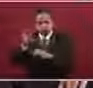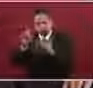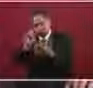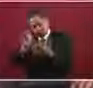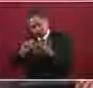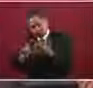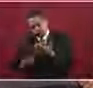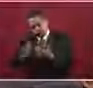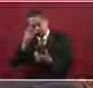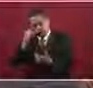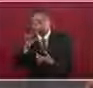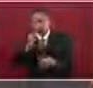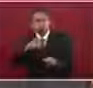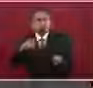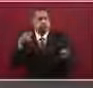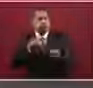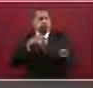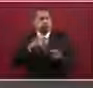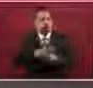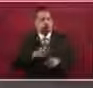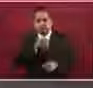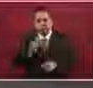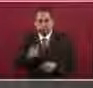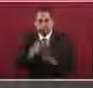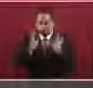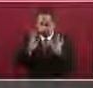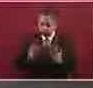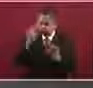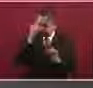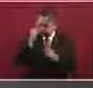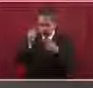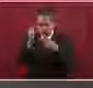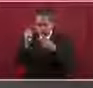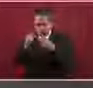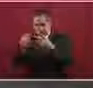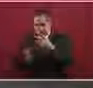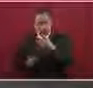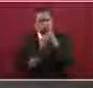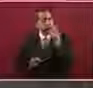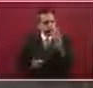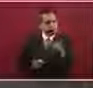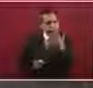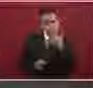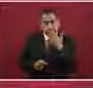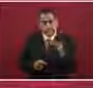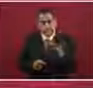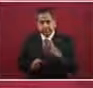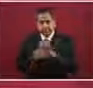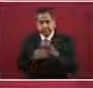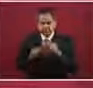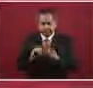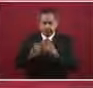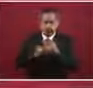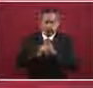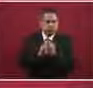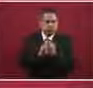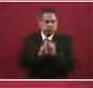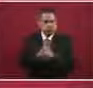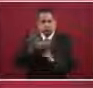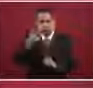no son insultos, sino con argumentos, que eso es lo que hay que ir procurando también,